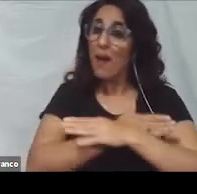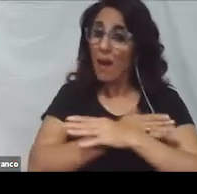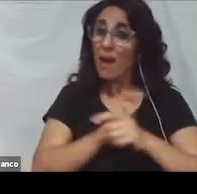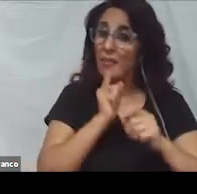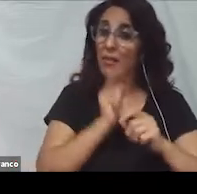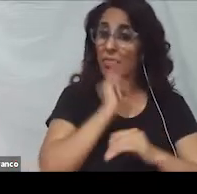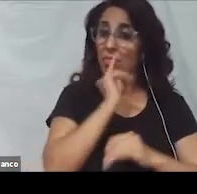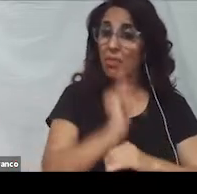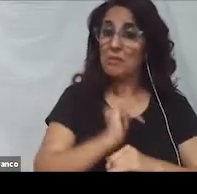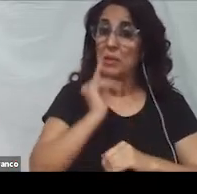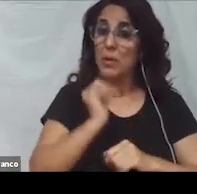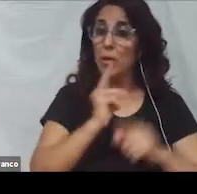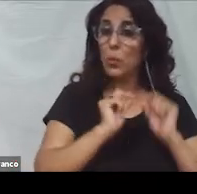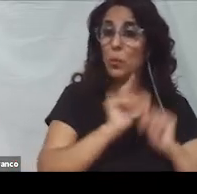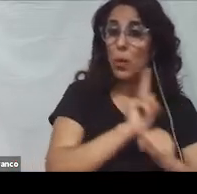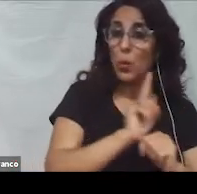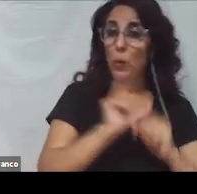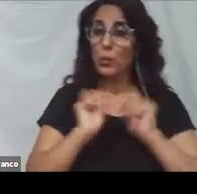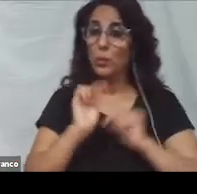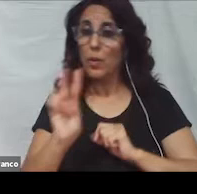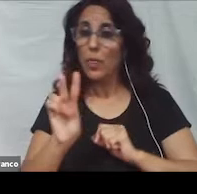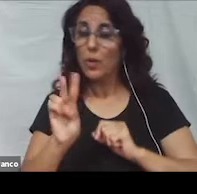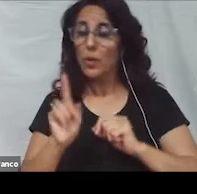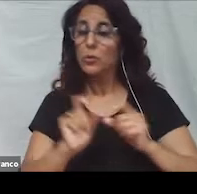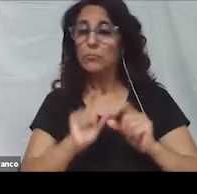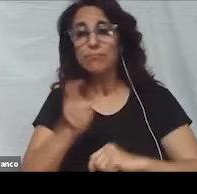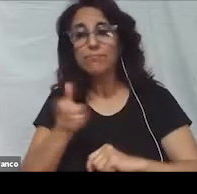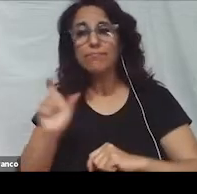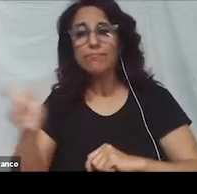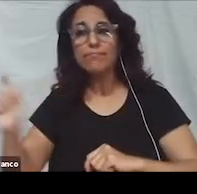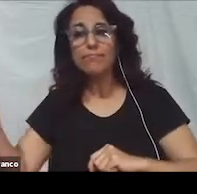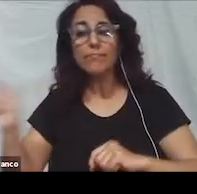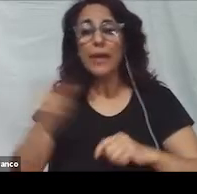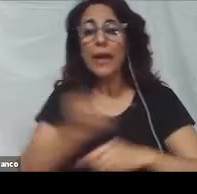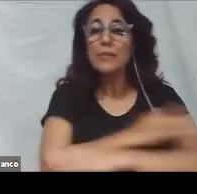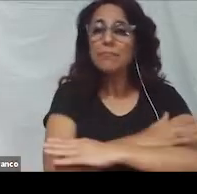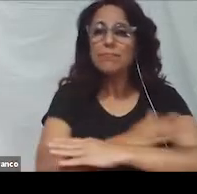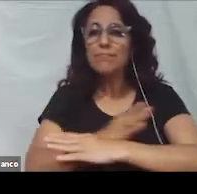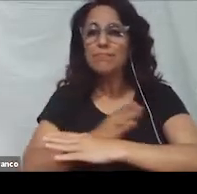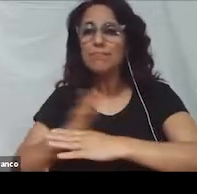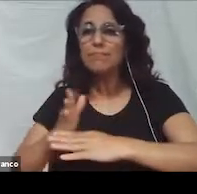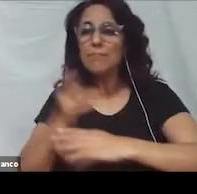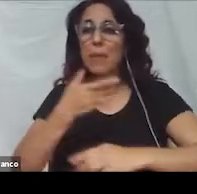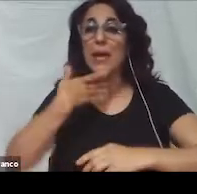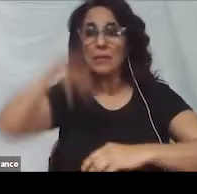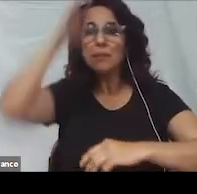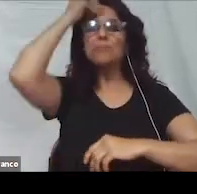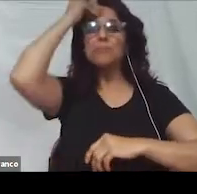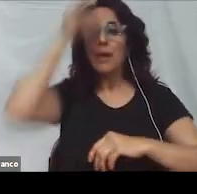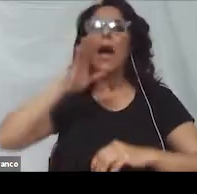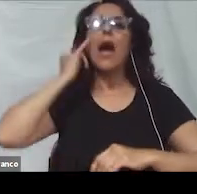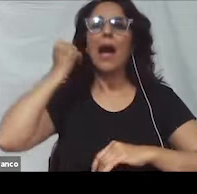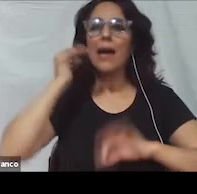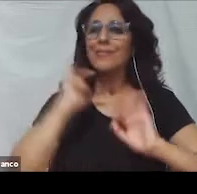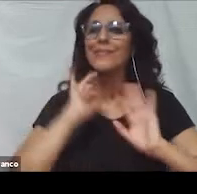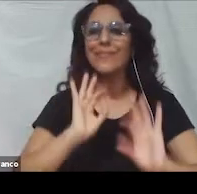vayamos indicando esos pasos. Por ejemplo, paso 1, paso 2, si así le damos un contexto a la persona. Y además